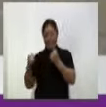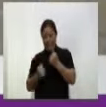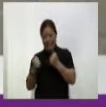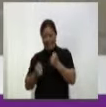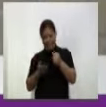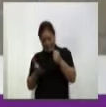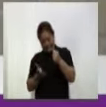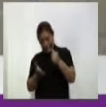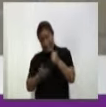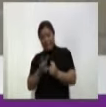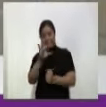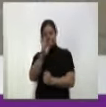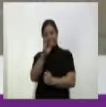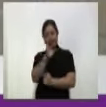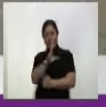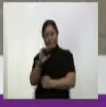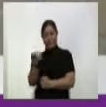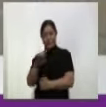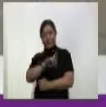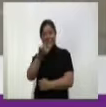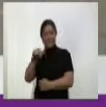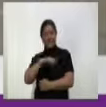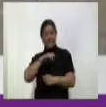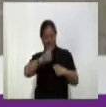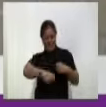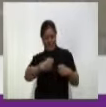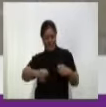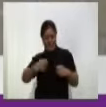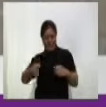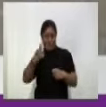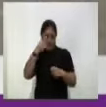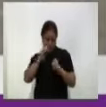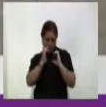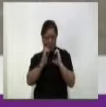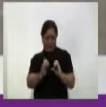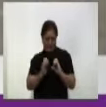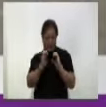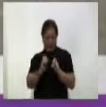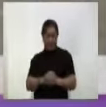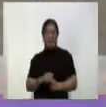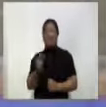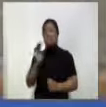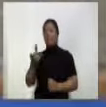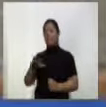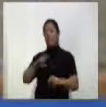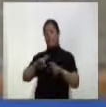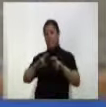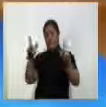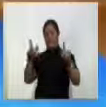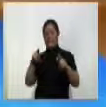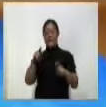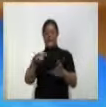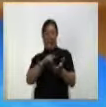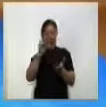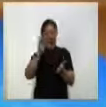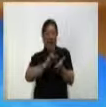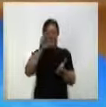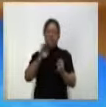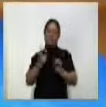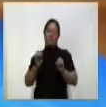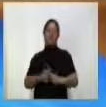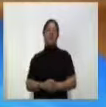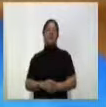40 centímetros, luego las van a encintar para que en el momento de que se golpeen, si se rompen, ustedes no se lastimen. A ritmo de